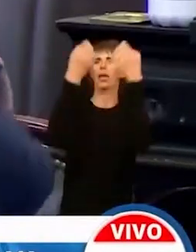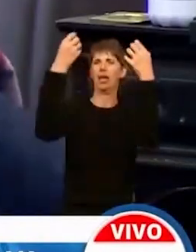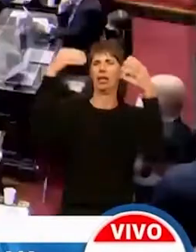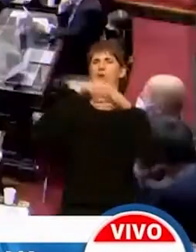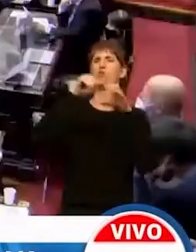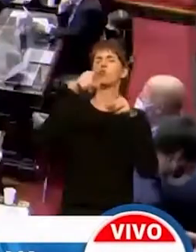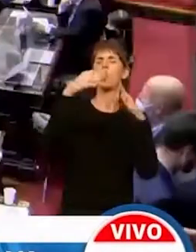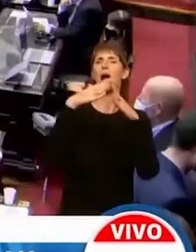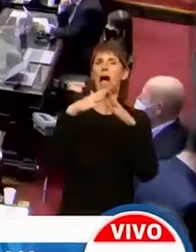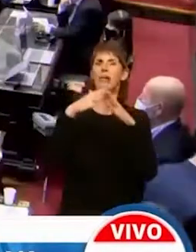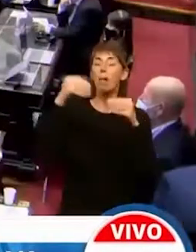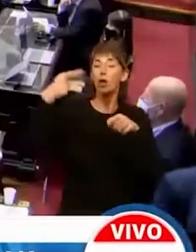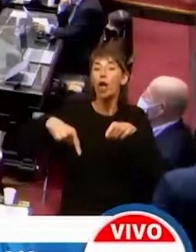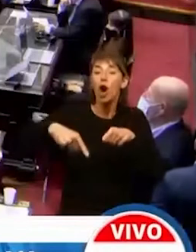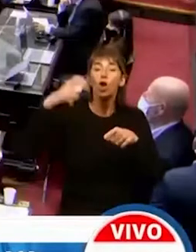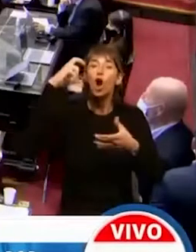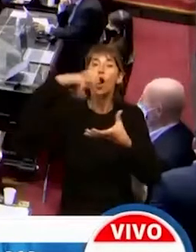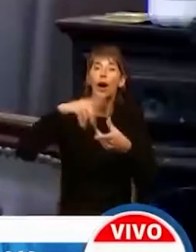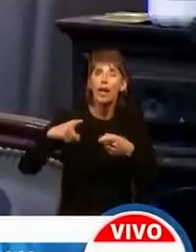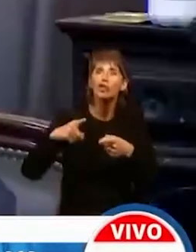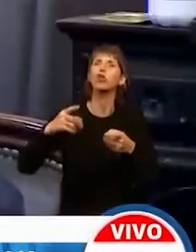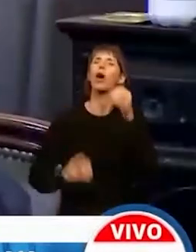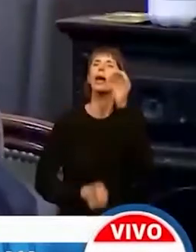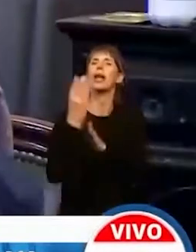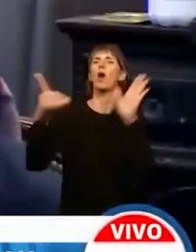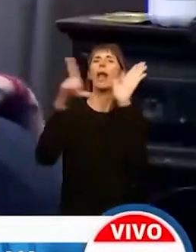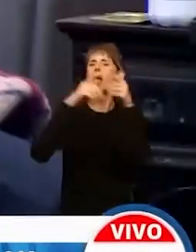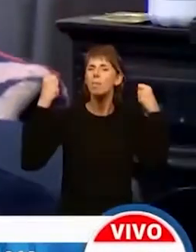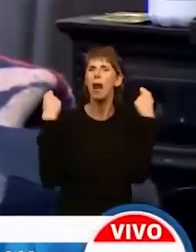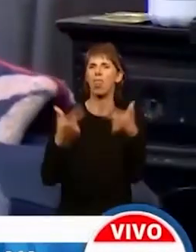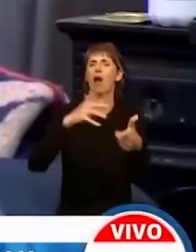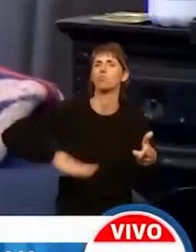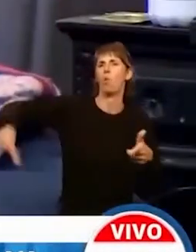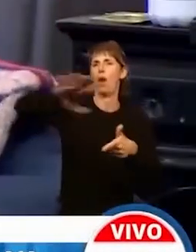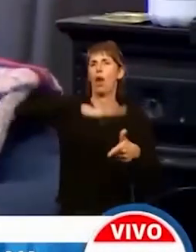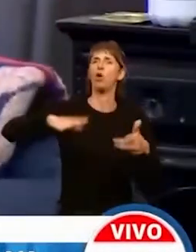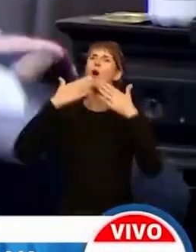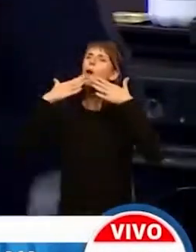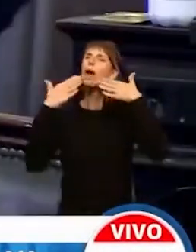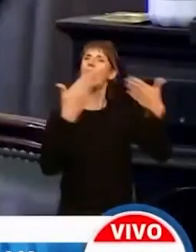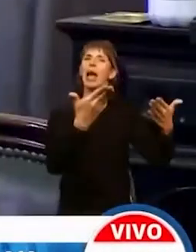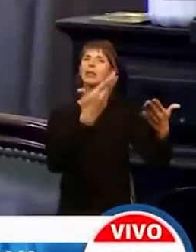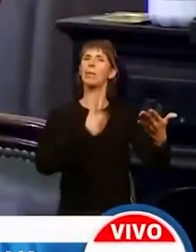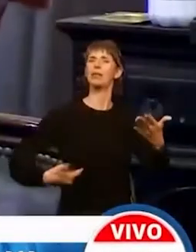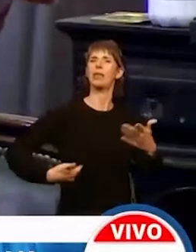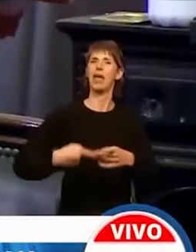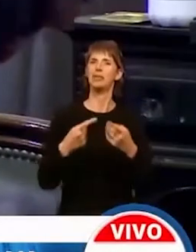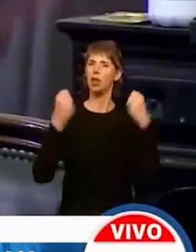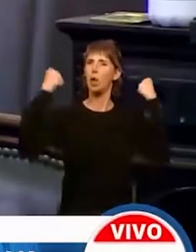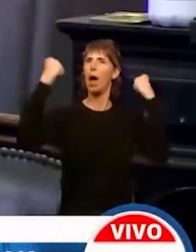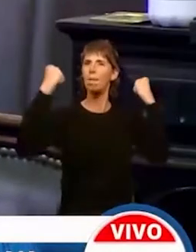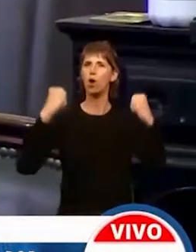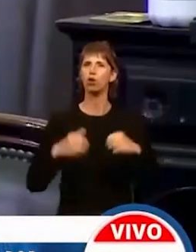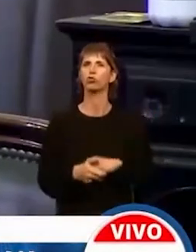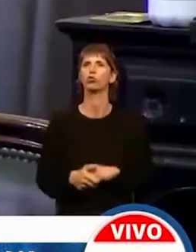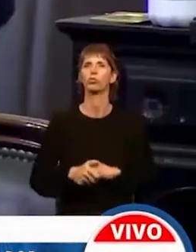era que se declarara a través de una ley para que nadie lo pudiera modificar en el futuro la zona fría para el